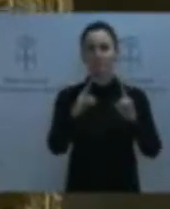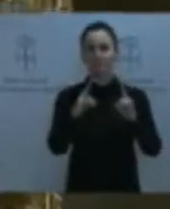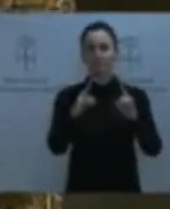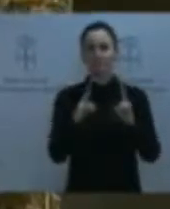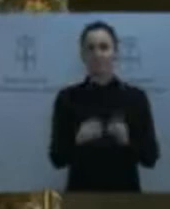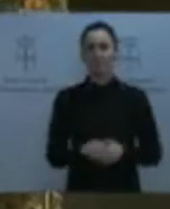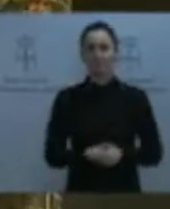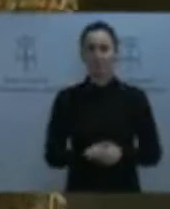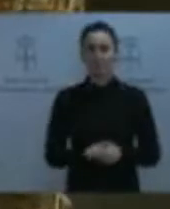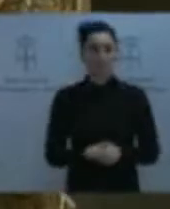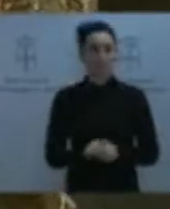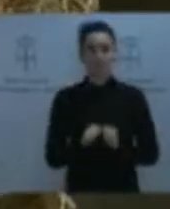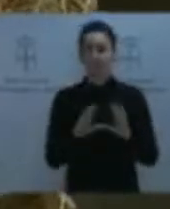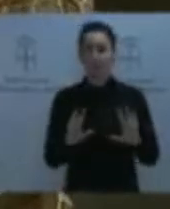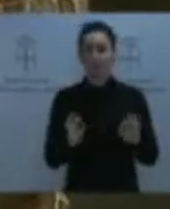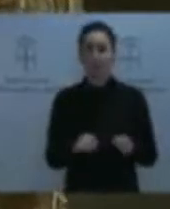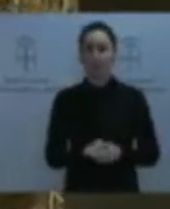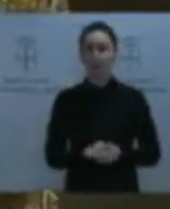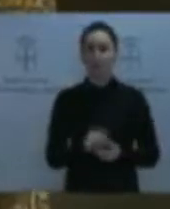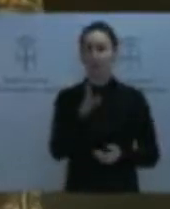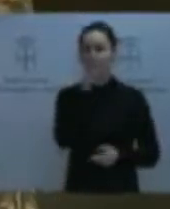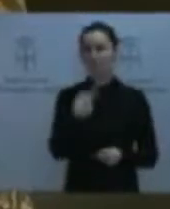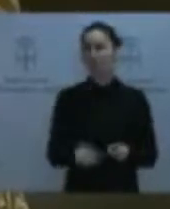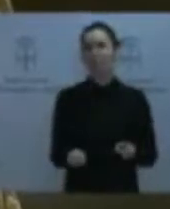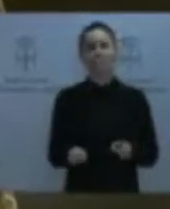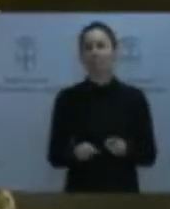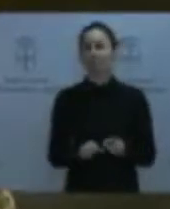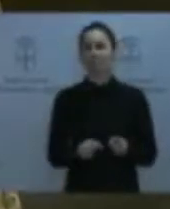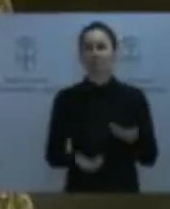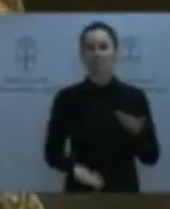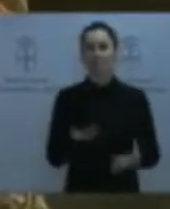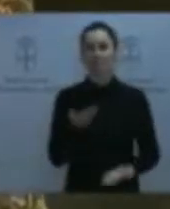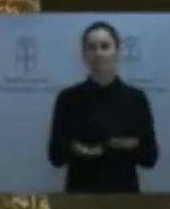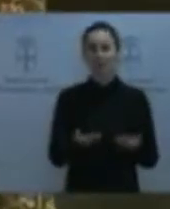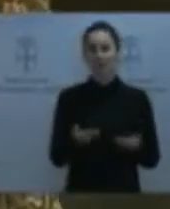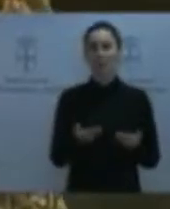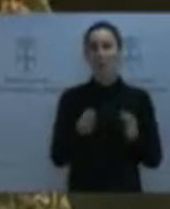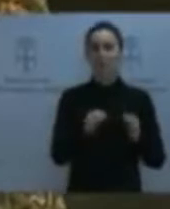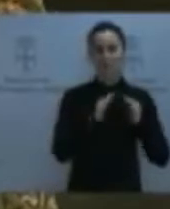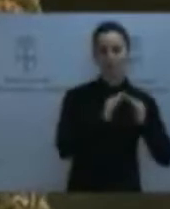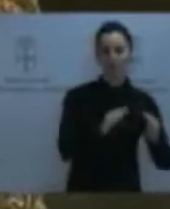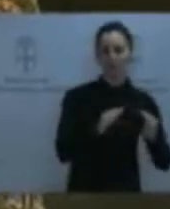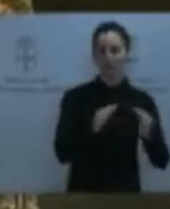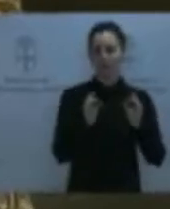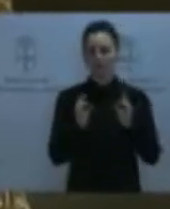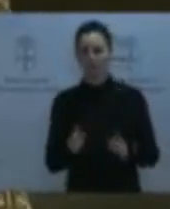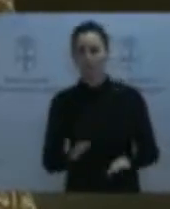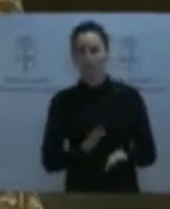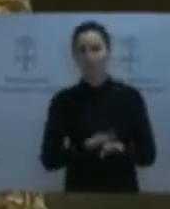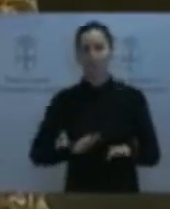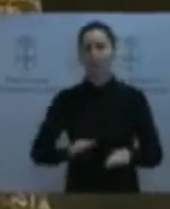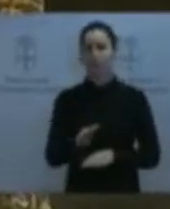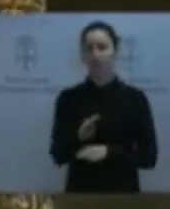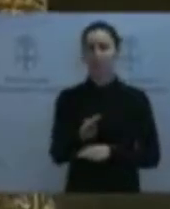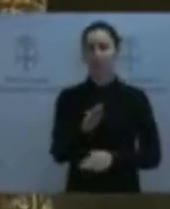una diferenciación clara con respecto a la intensiva, ya que se consideran iguales cara a las subvenciones siempre que se demuestre que ambas se gestionan